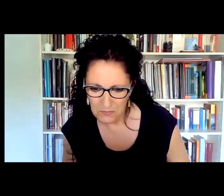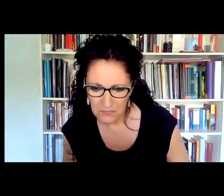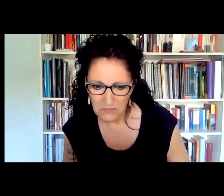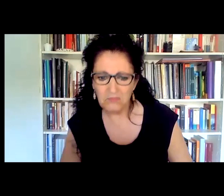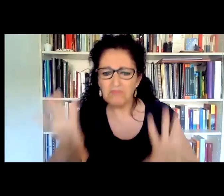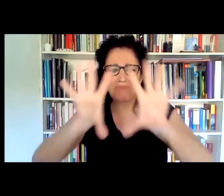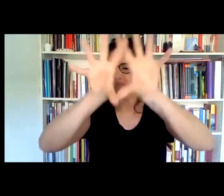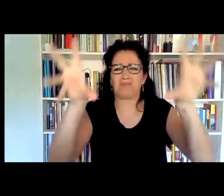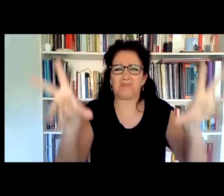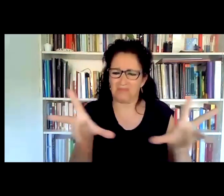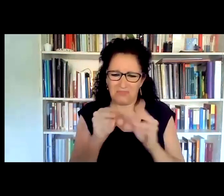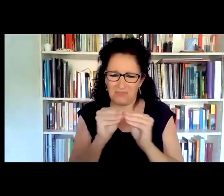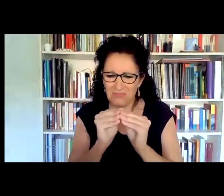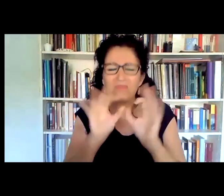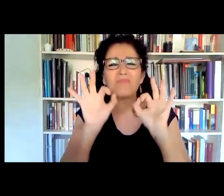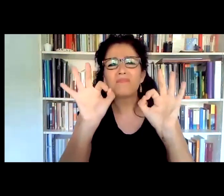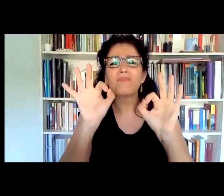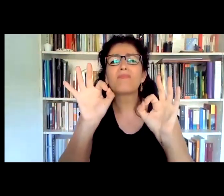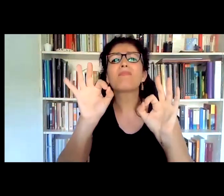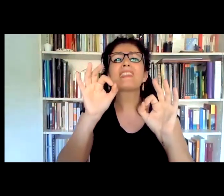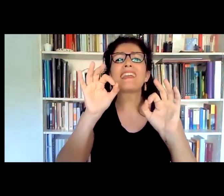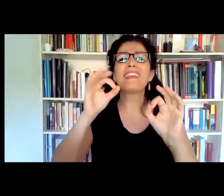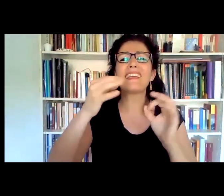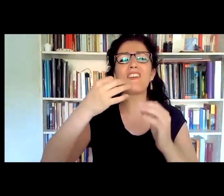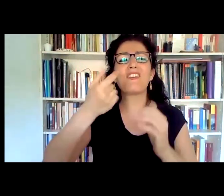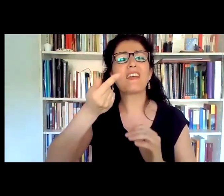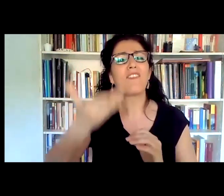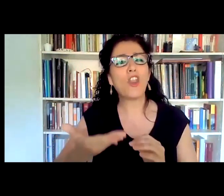educación bilingüe intermodal.